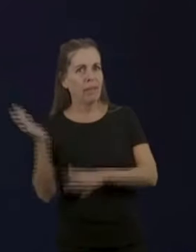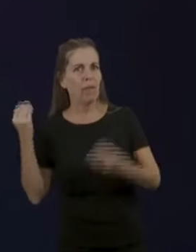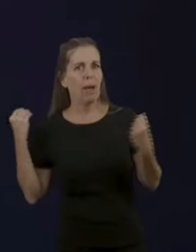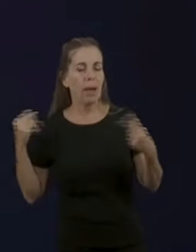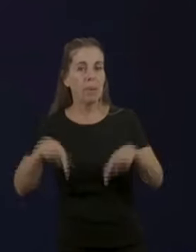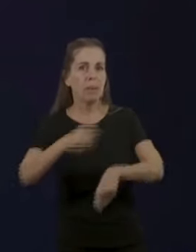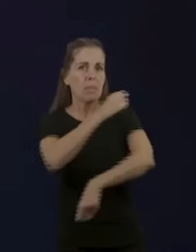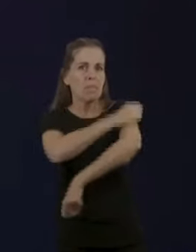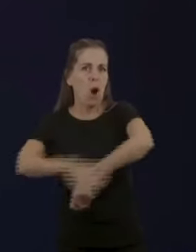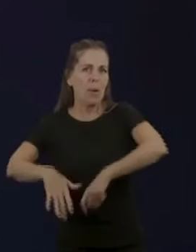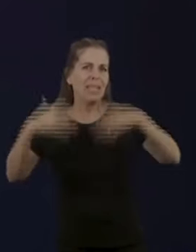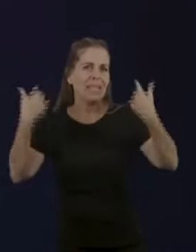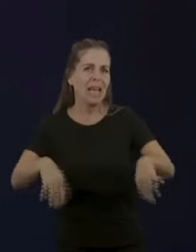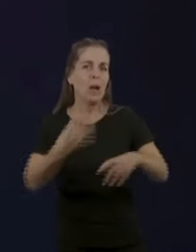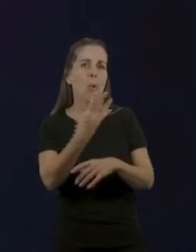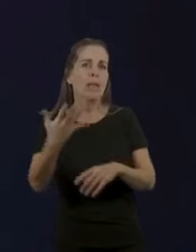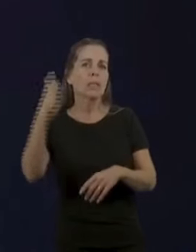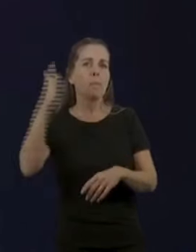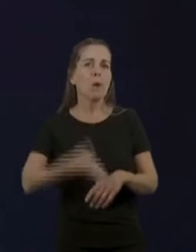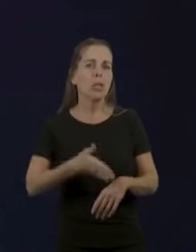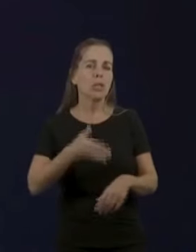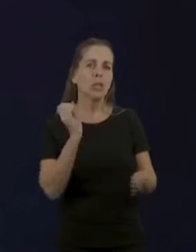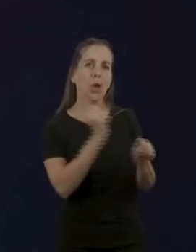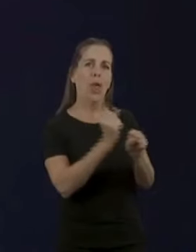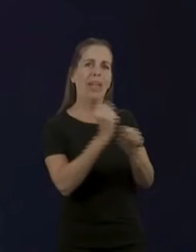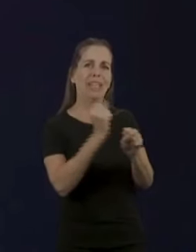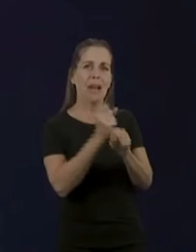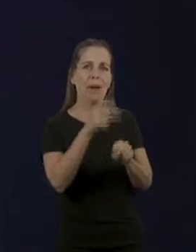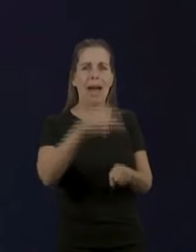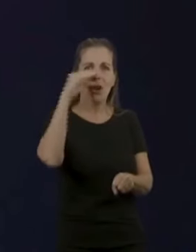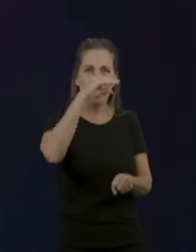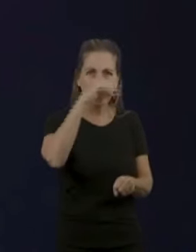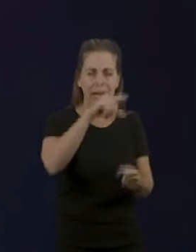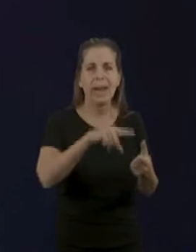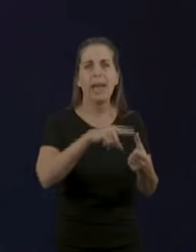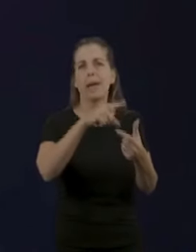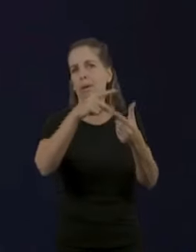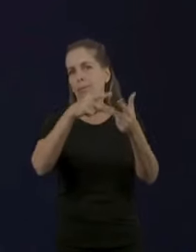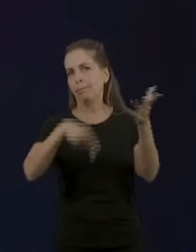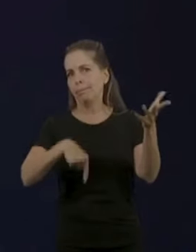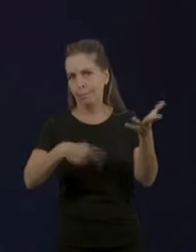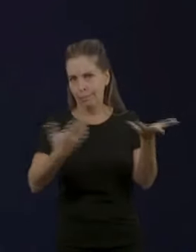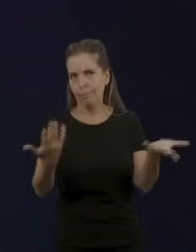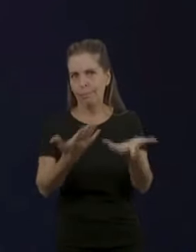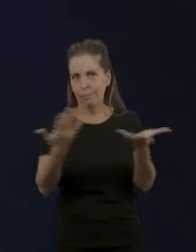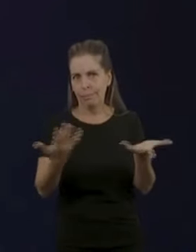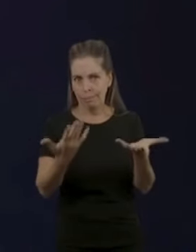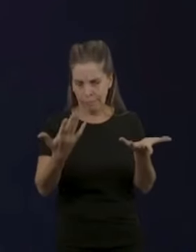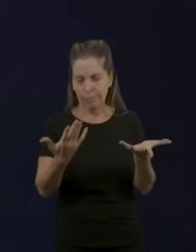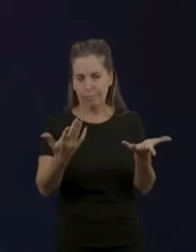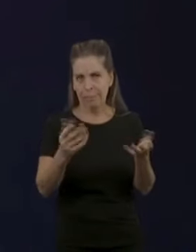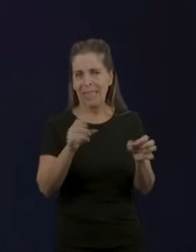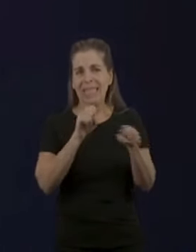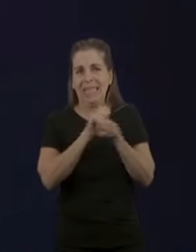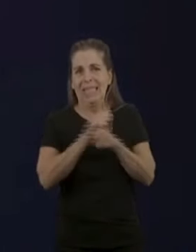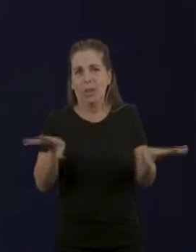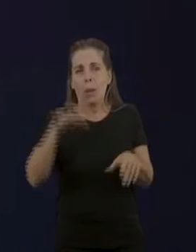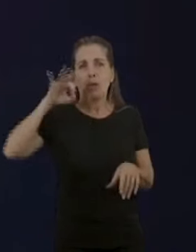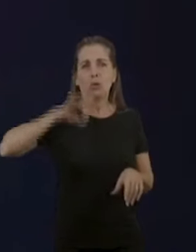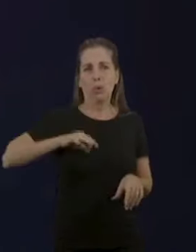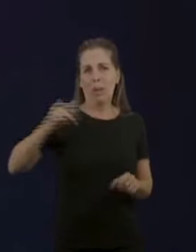45 por de los trabajos eh de los trabajadores en negro y uno de los cinco peores salarios